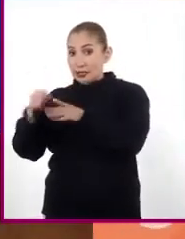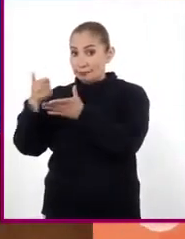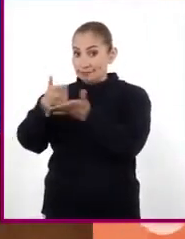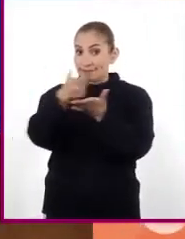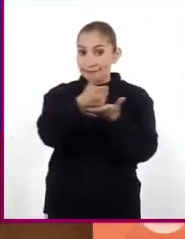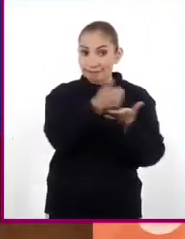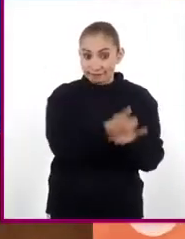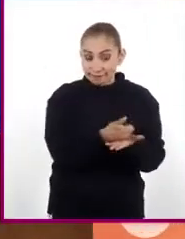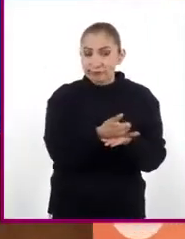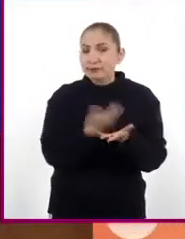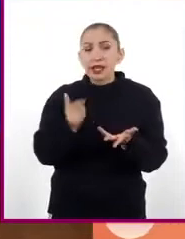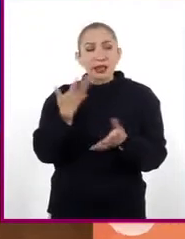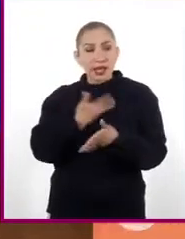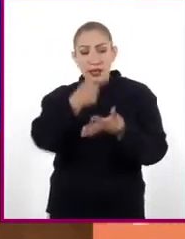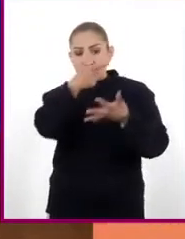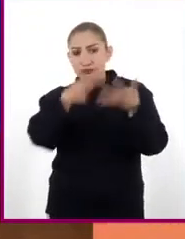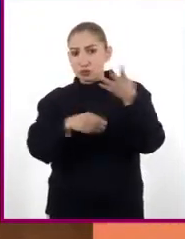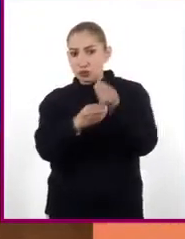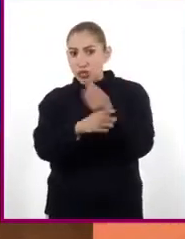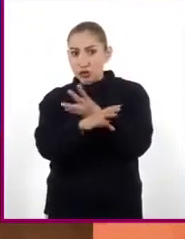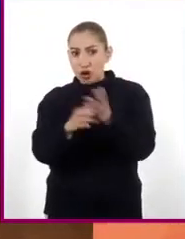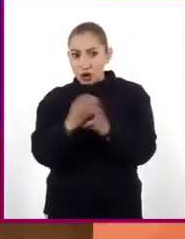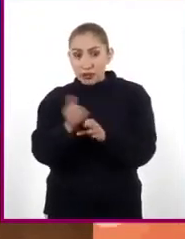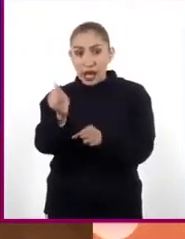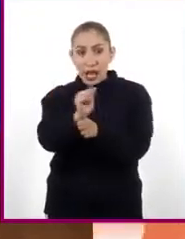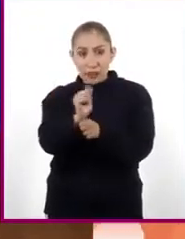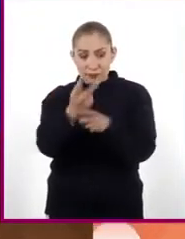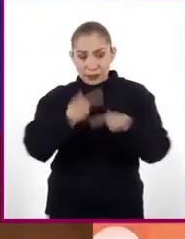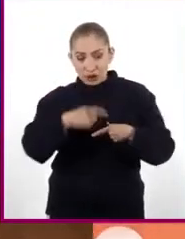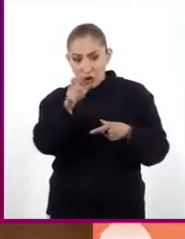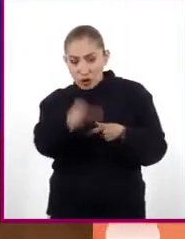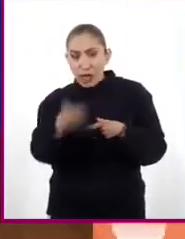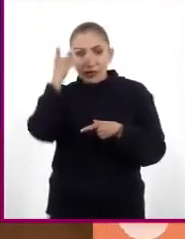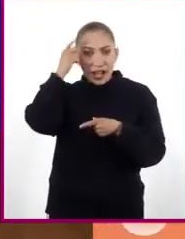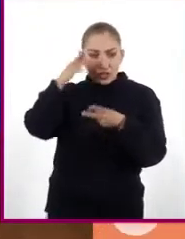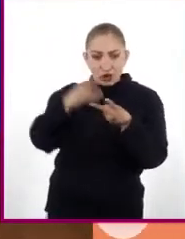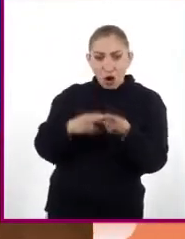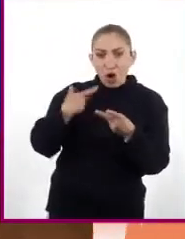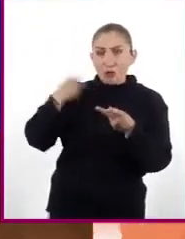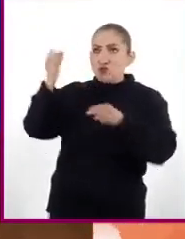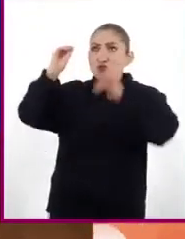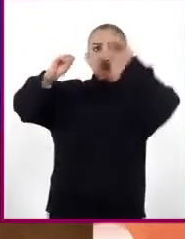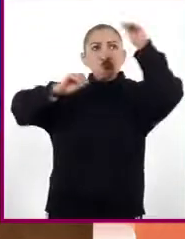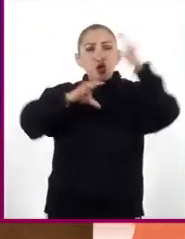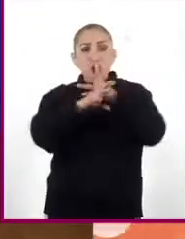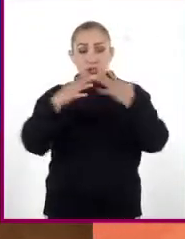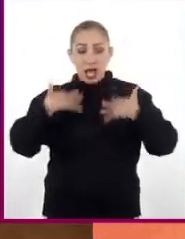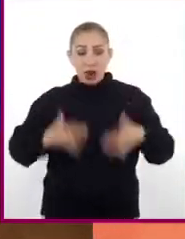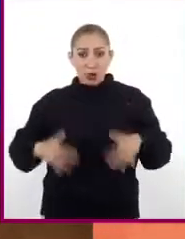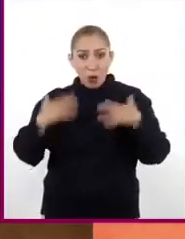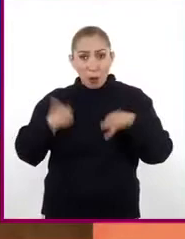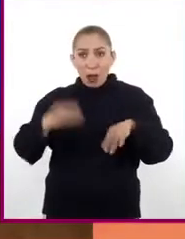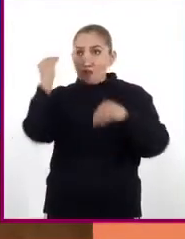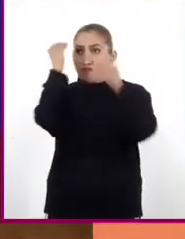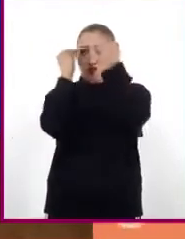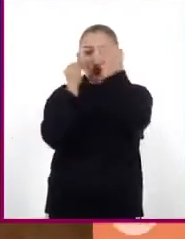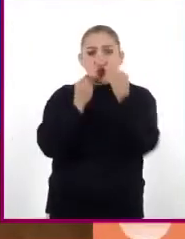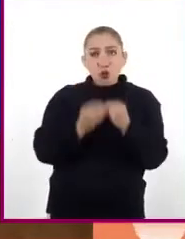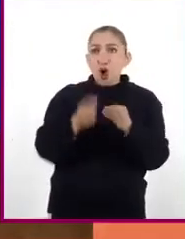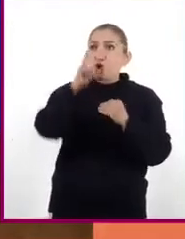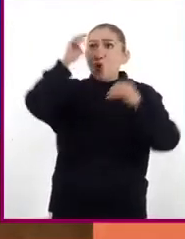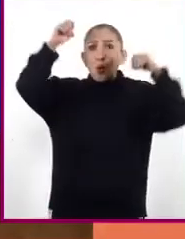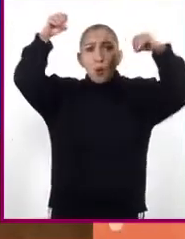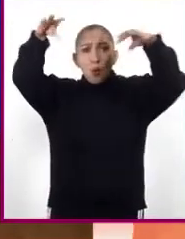escena. Porque se compone de muchos elementos: la actuación, la dirección, la producción, el vestuario, el maquillaje,